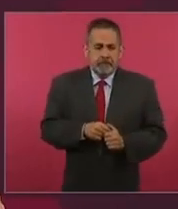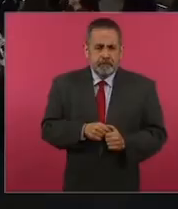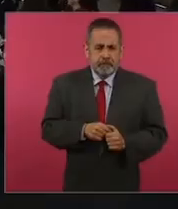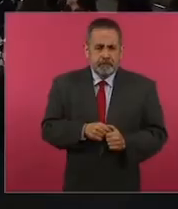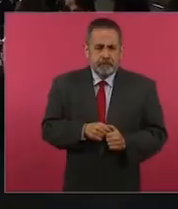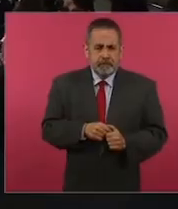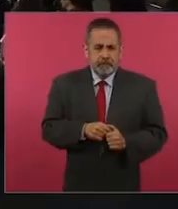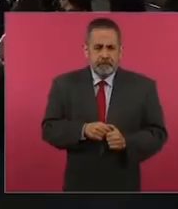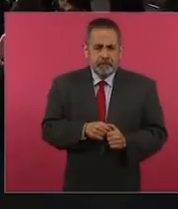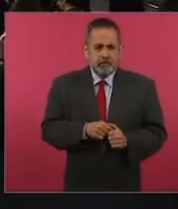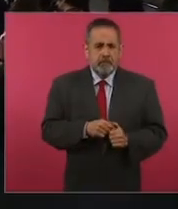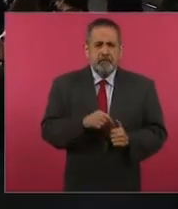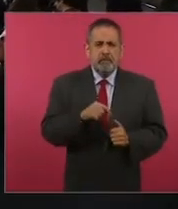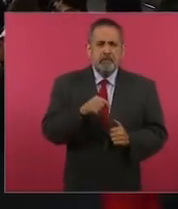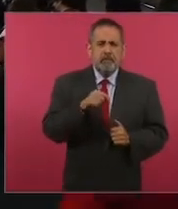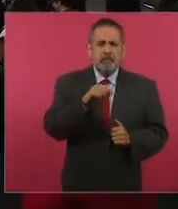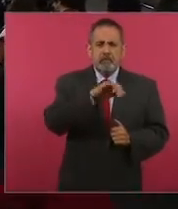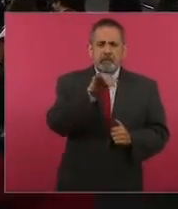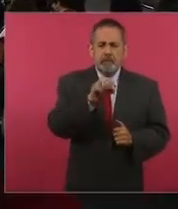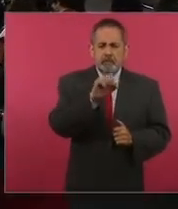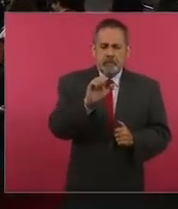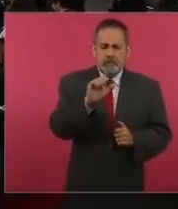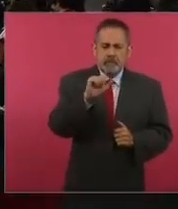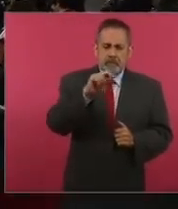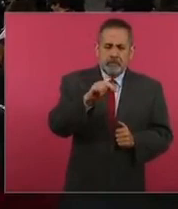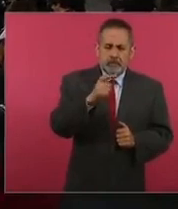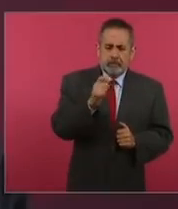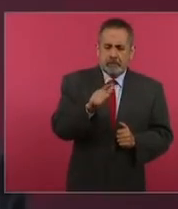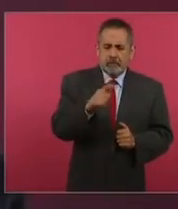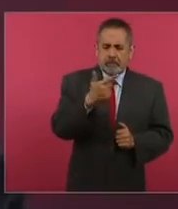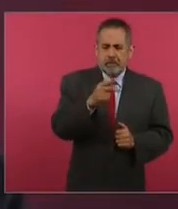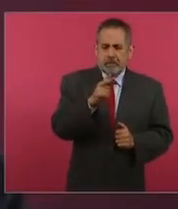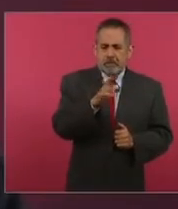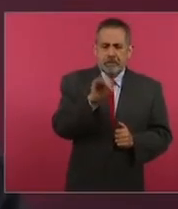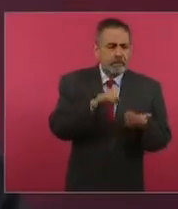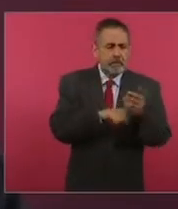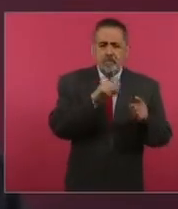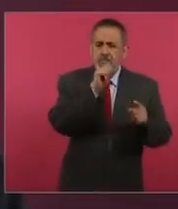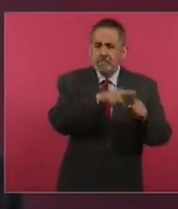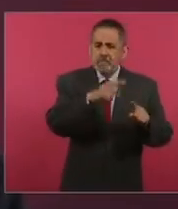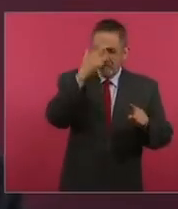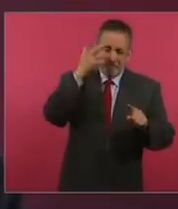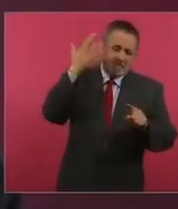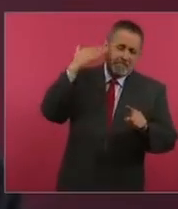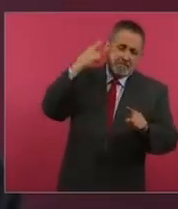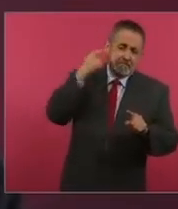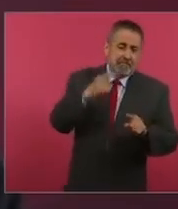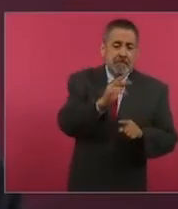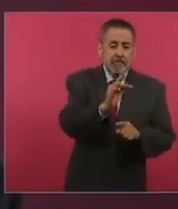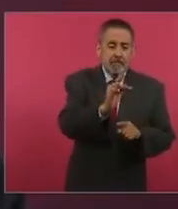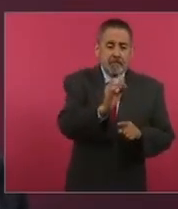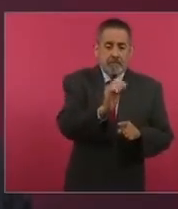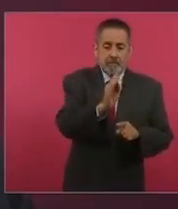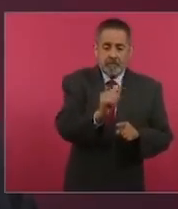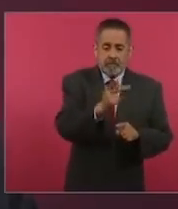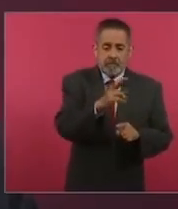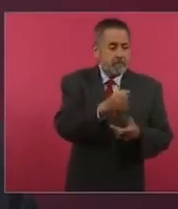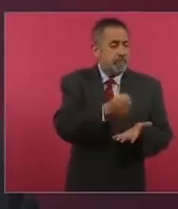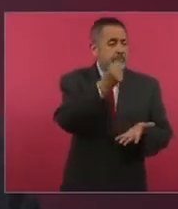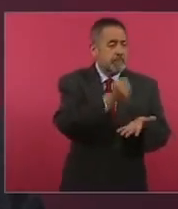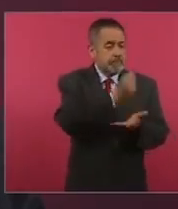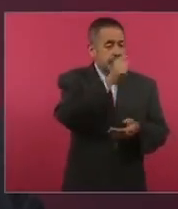José Ángel Gurría, que fue el que aprobó el FOBAPROA, o era